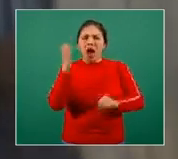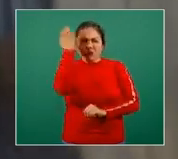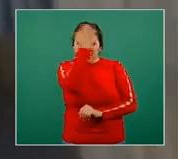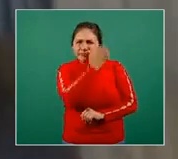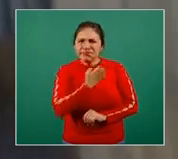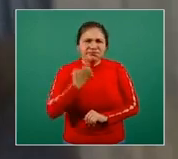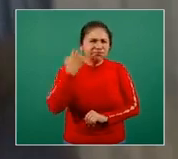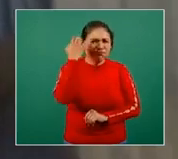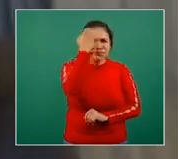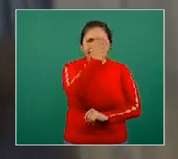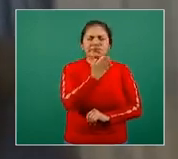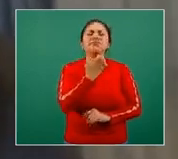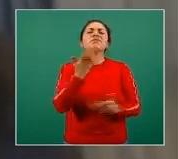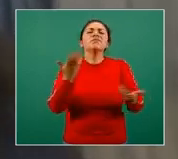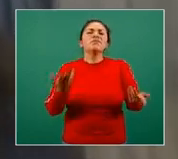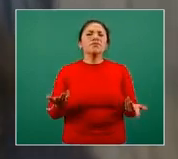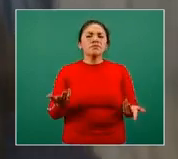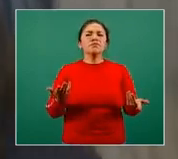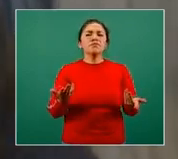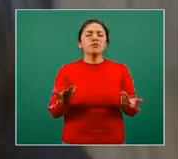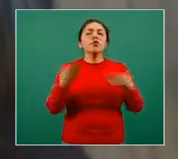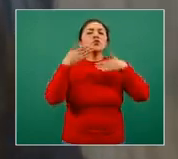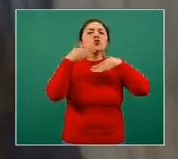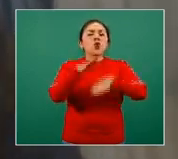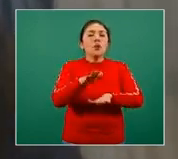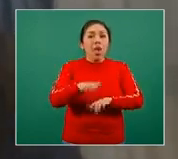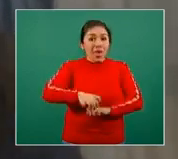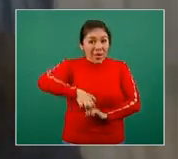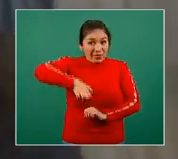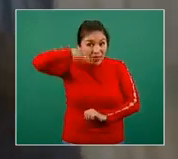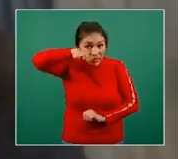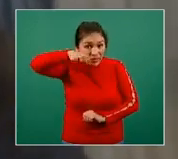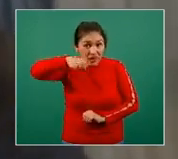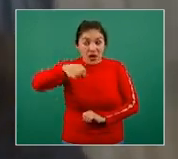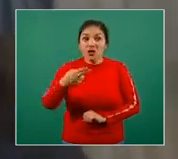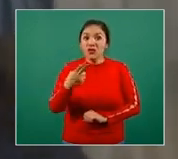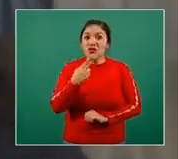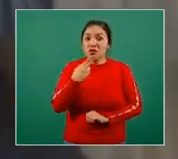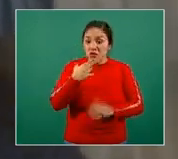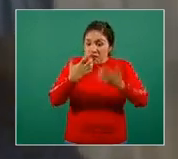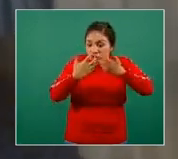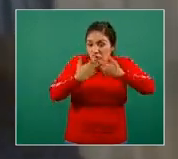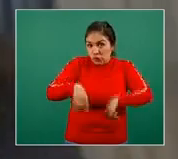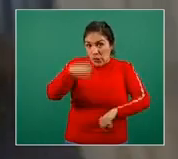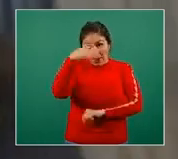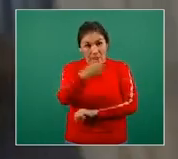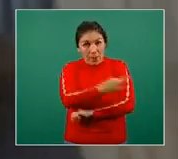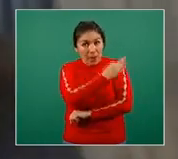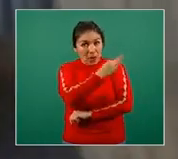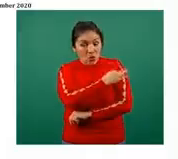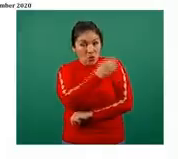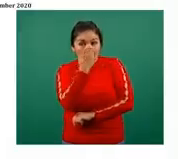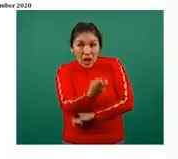análisis sobre la edad y la eficacia de la aplicación de esta vacuna. Este